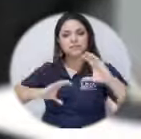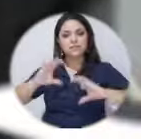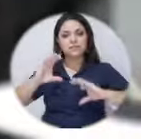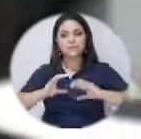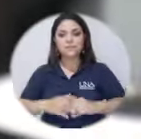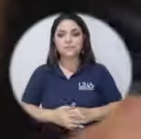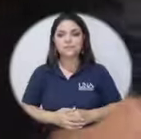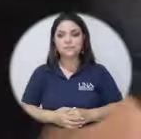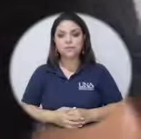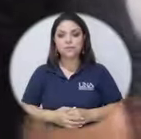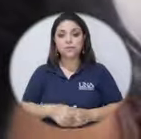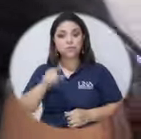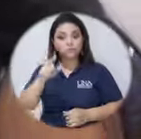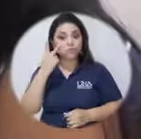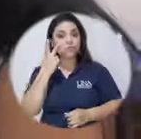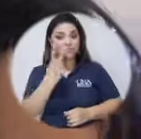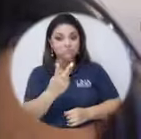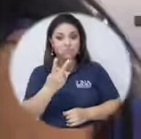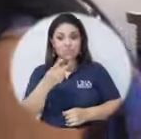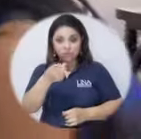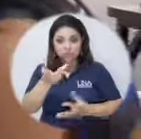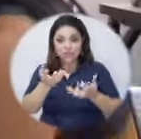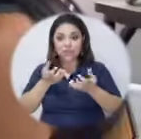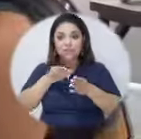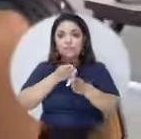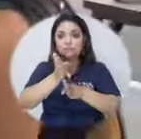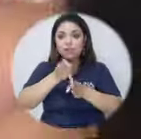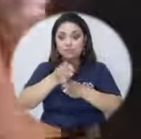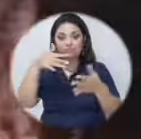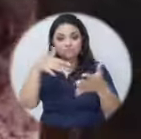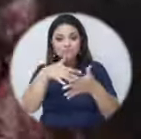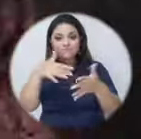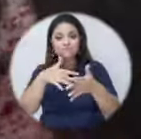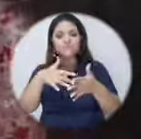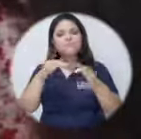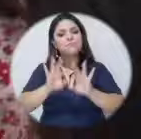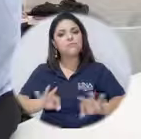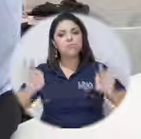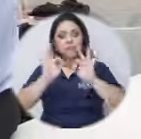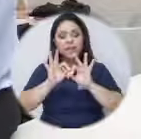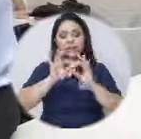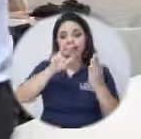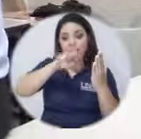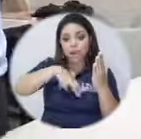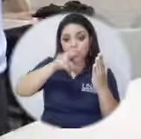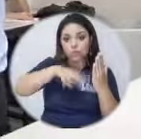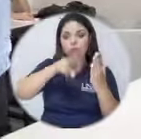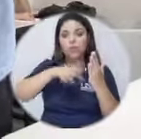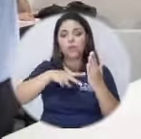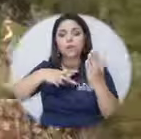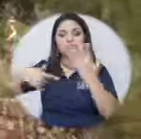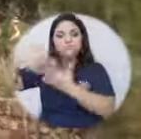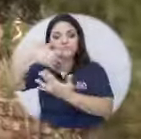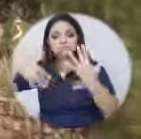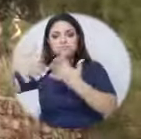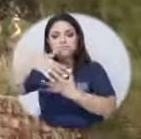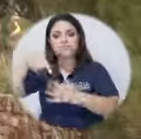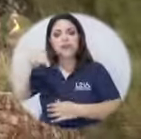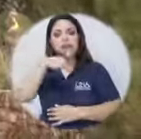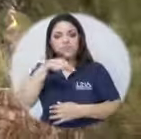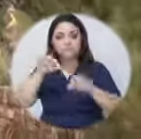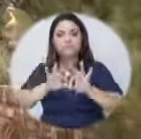científico. Como ves, para estudiar esta carrera es necesario considerar que la lectura y la interacción